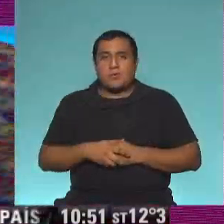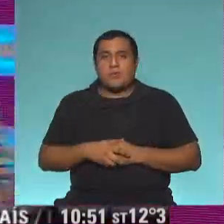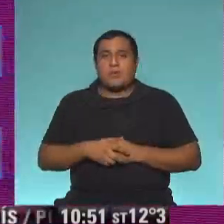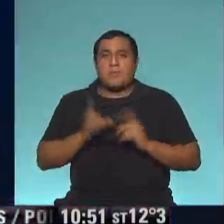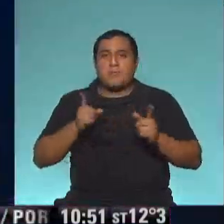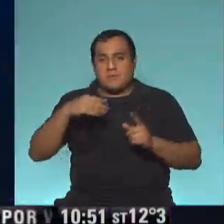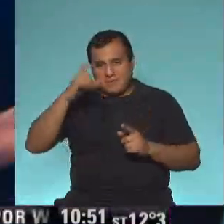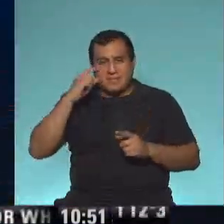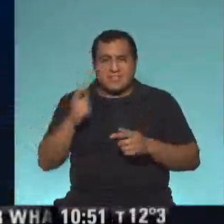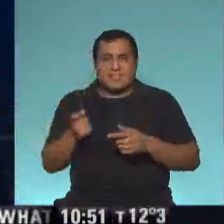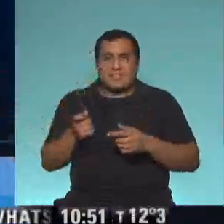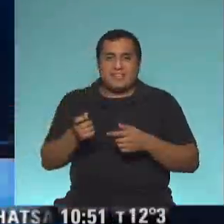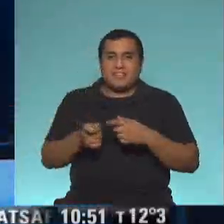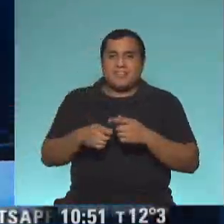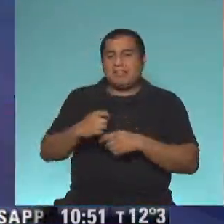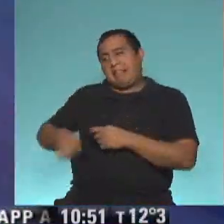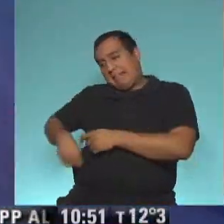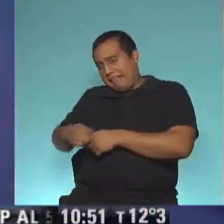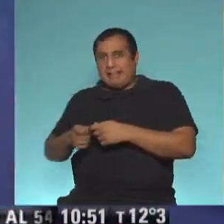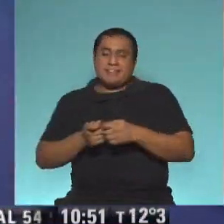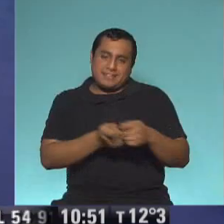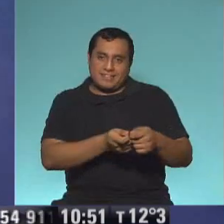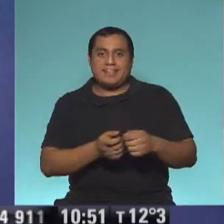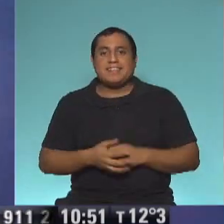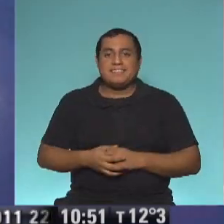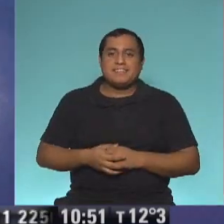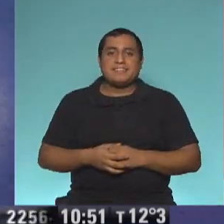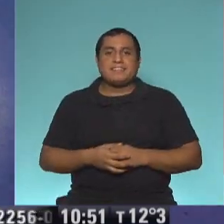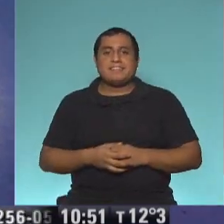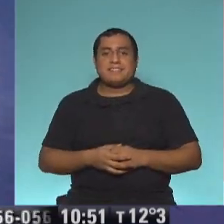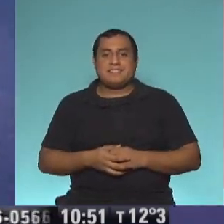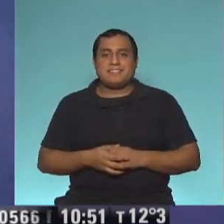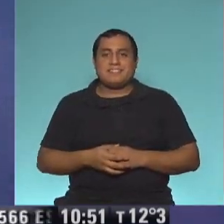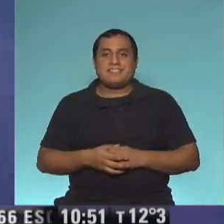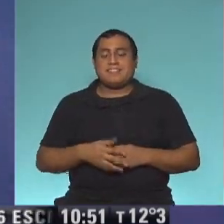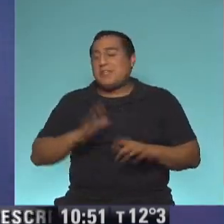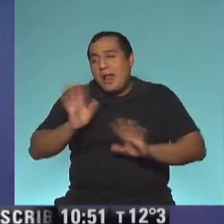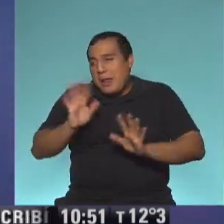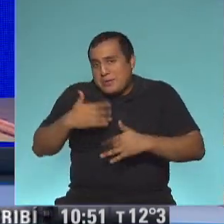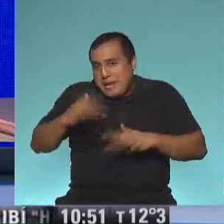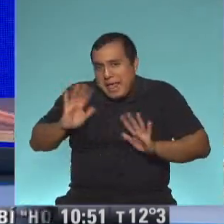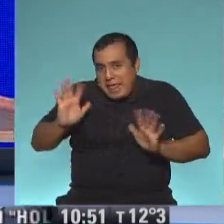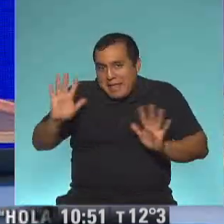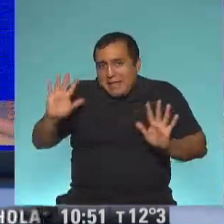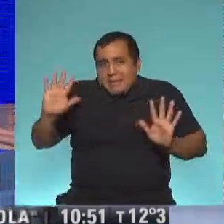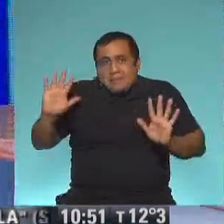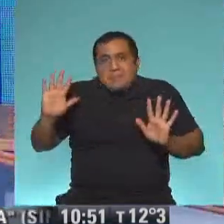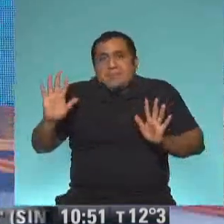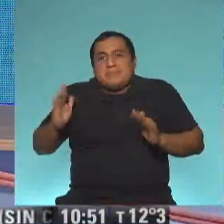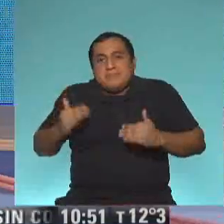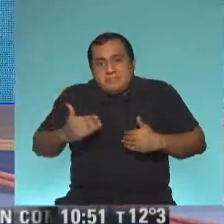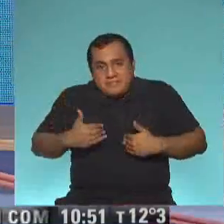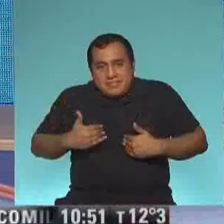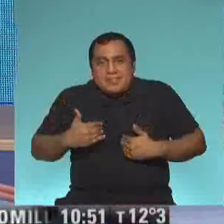Señor Mechi, señor Mechi, va a la sala de maestros, la señora Mechi. Ahora la sala ¿qué quiere hacer la señora Mechi? No, no, no. Si quiere, ¿puede sostener la soga o puede...?